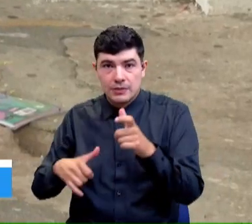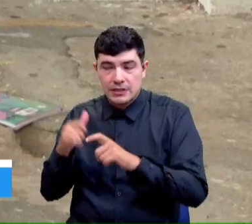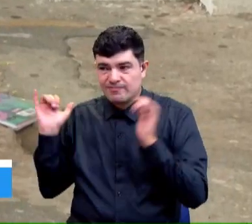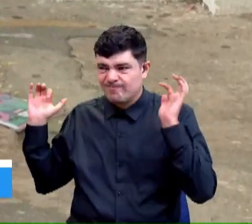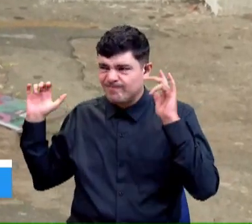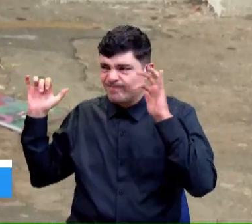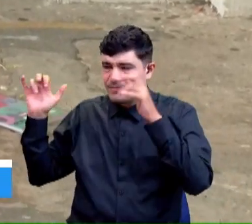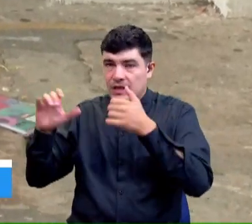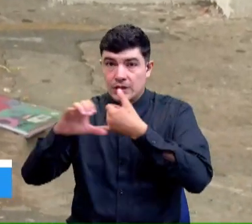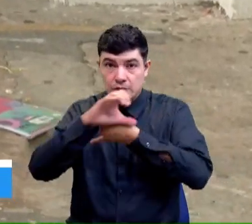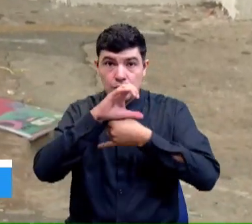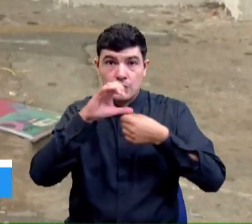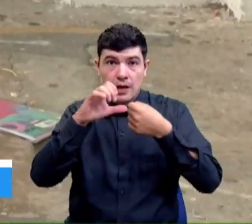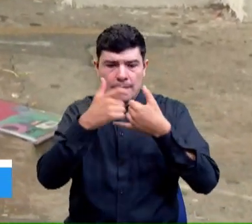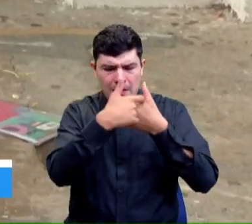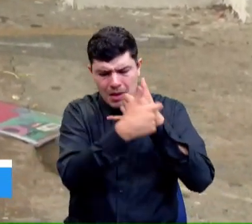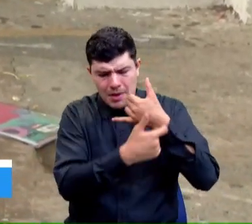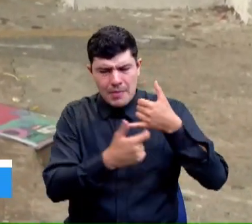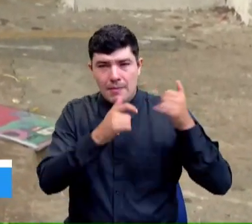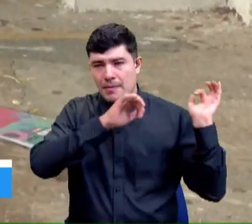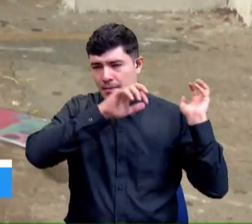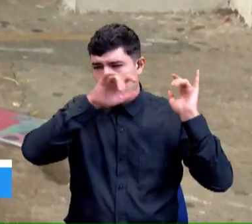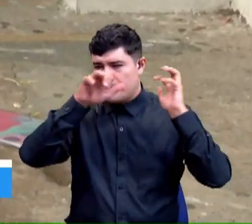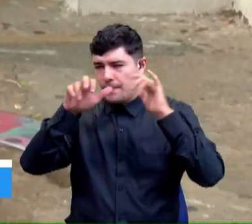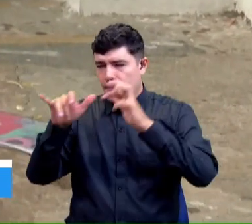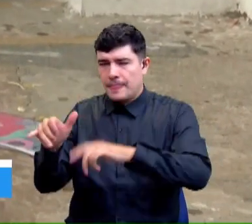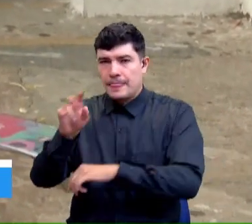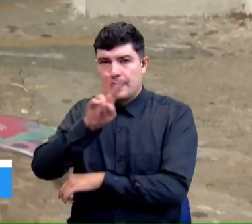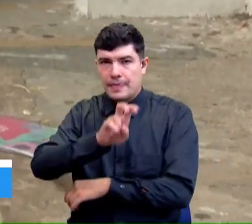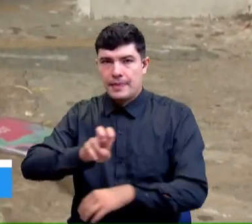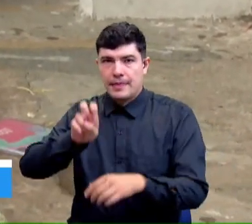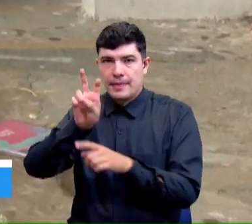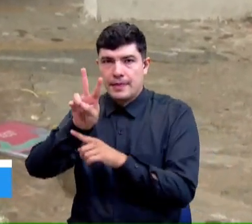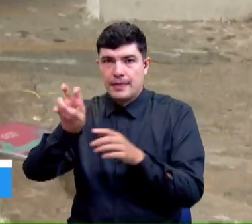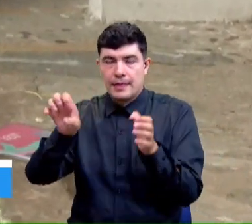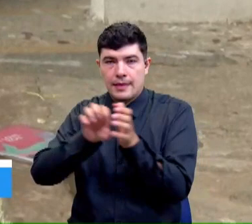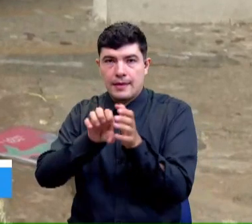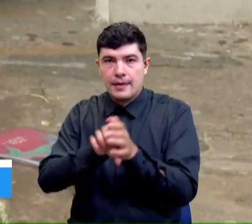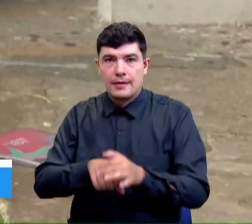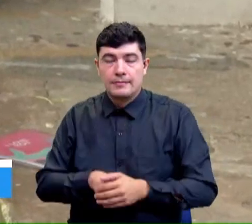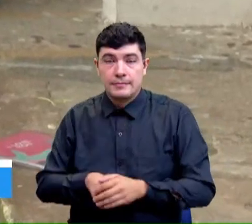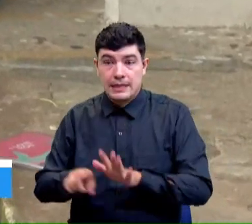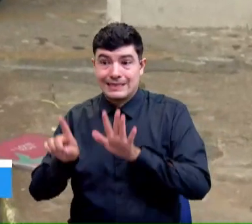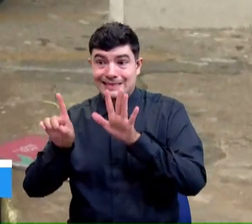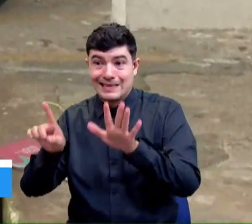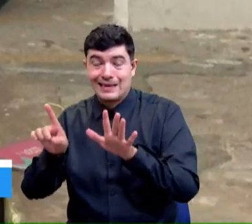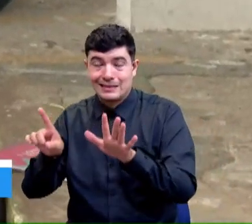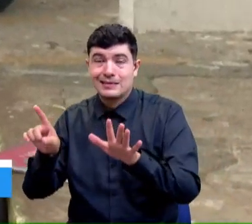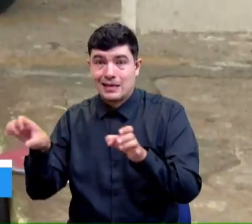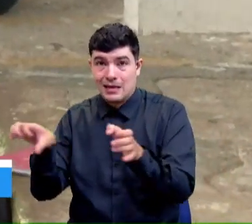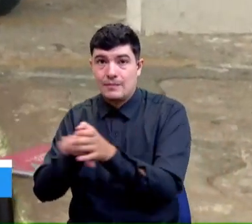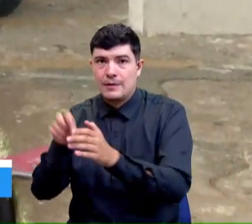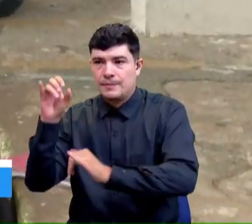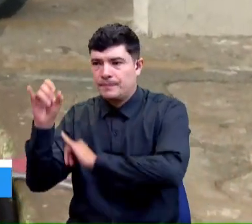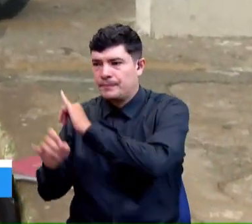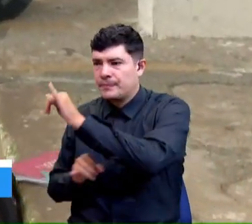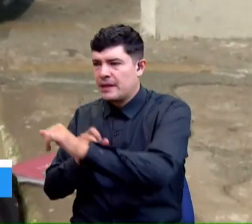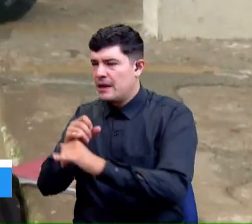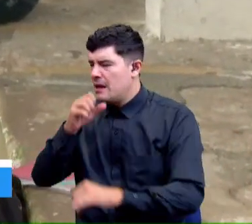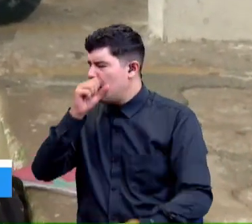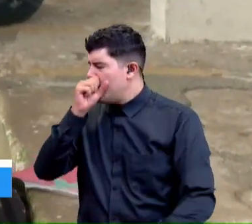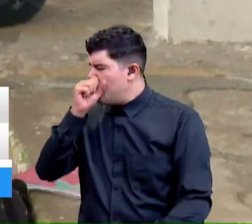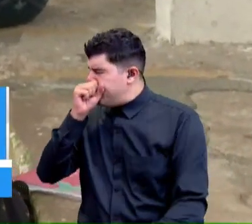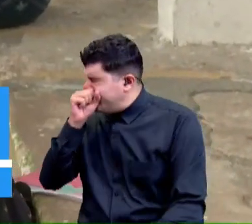distintas ciudades a los niños que compiten en estos 72 equipos. Seis de ellos también internacionales, hay equipos